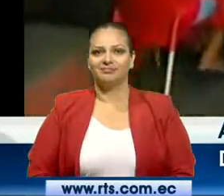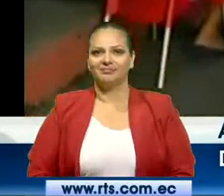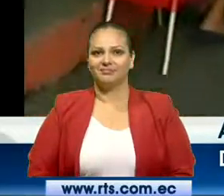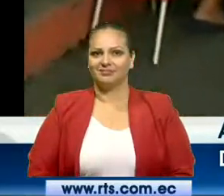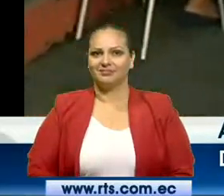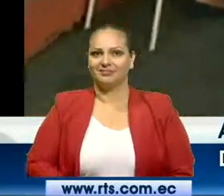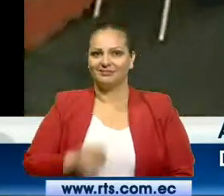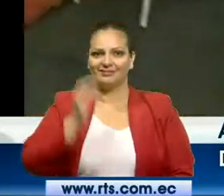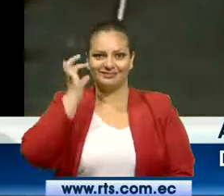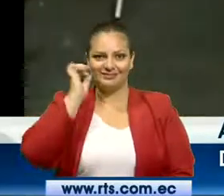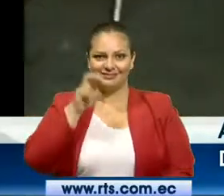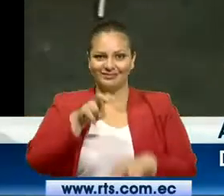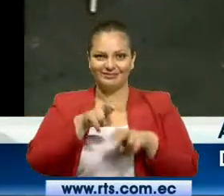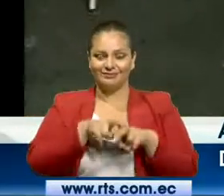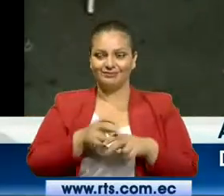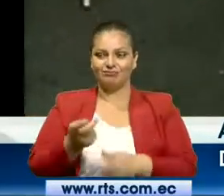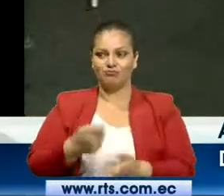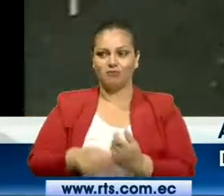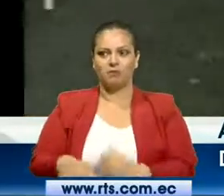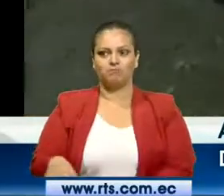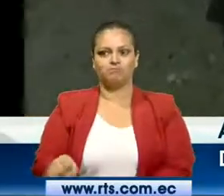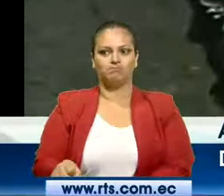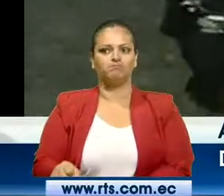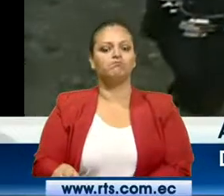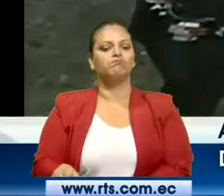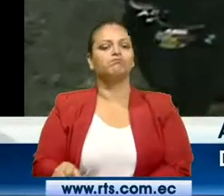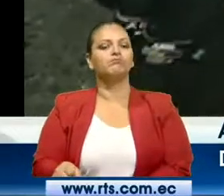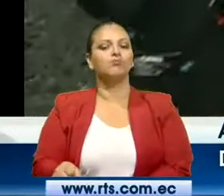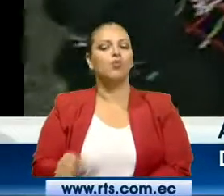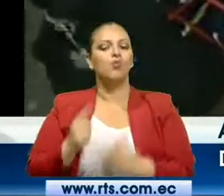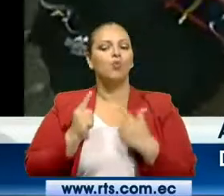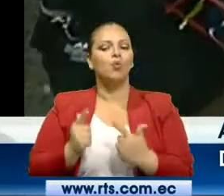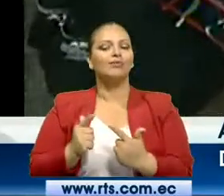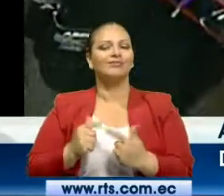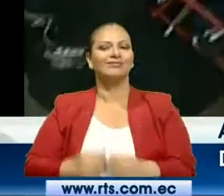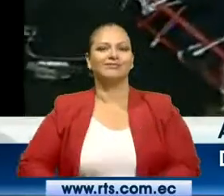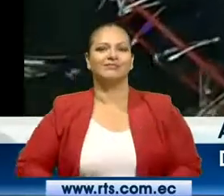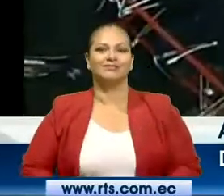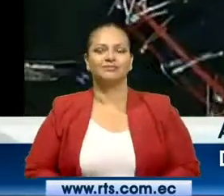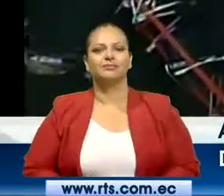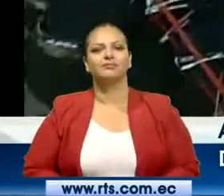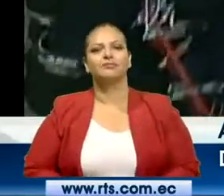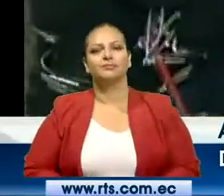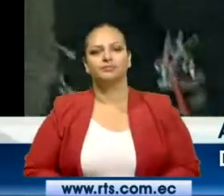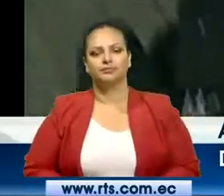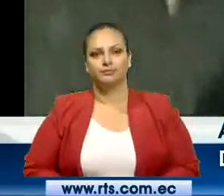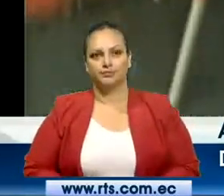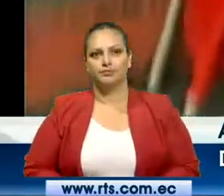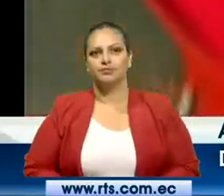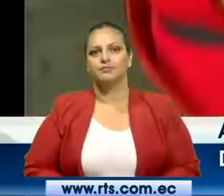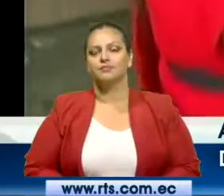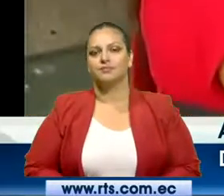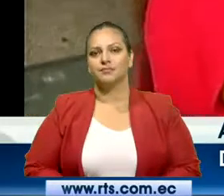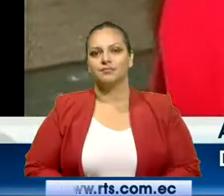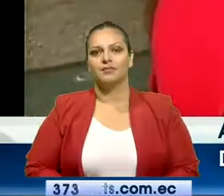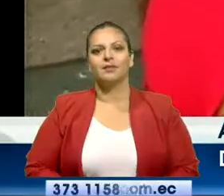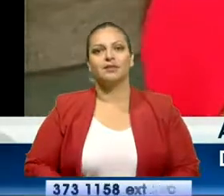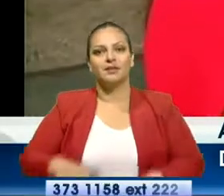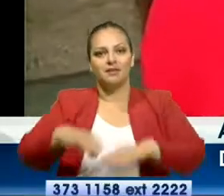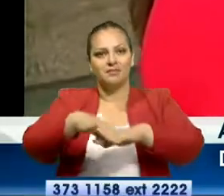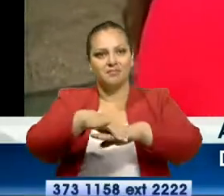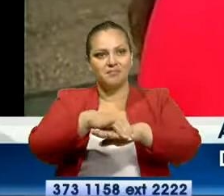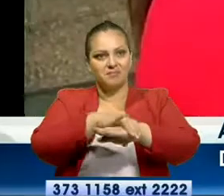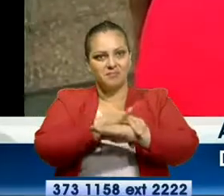cualquier cosa los precios mi querida señora ya está aquí se ha dado todo por cinco el cada paquetito el